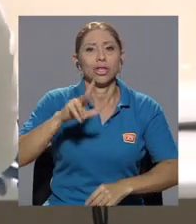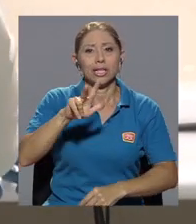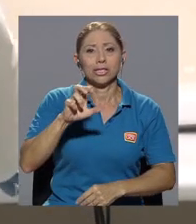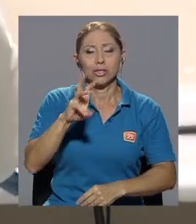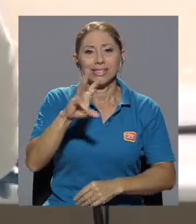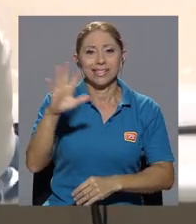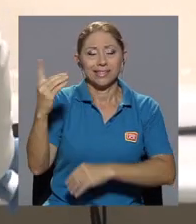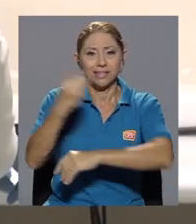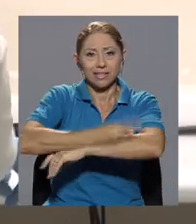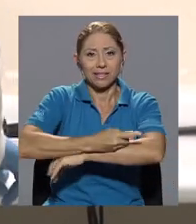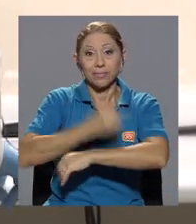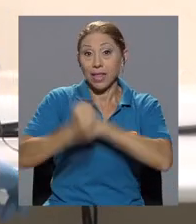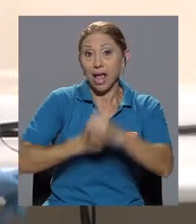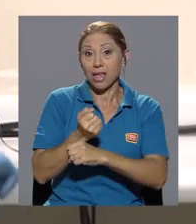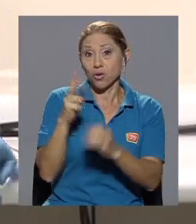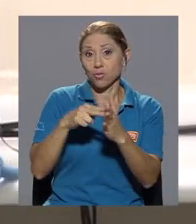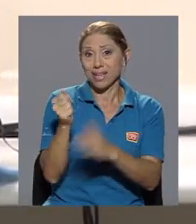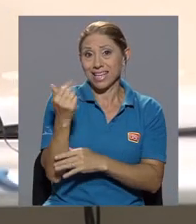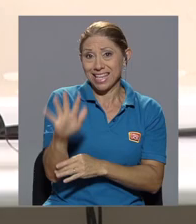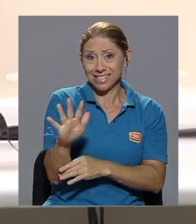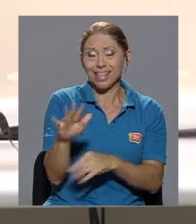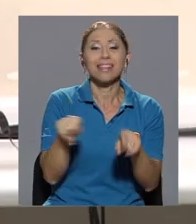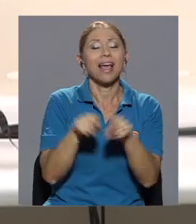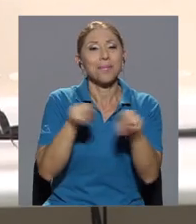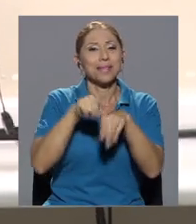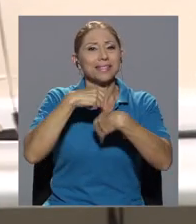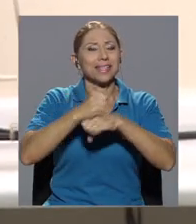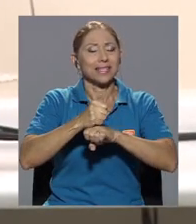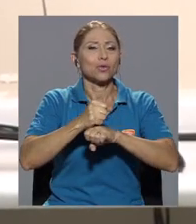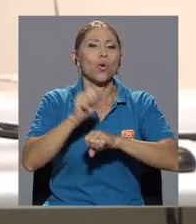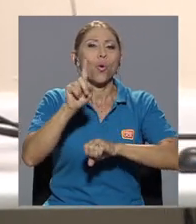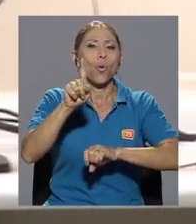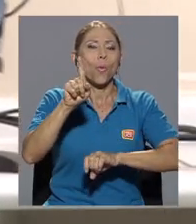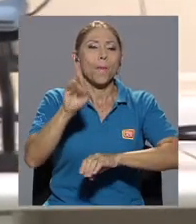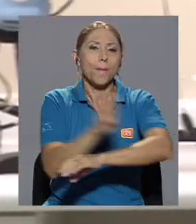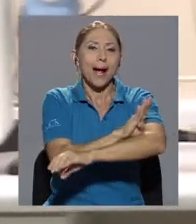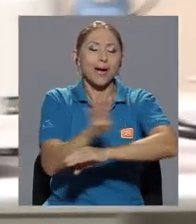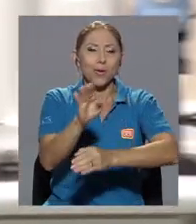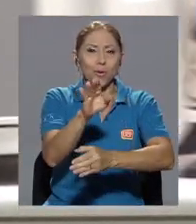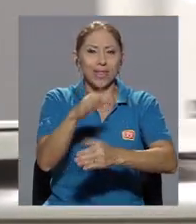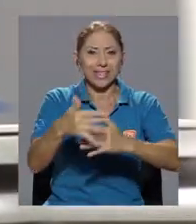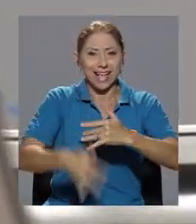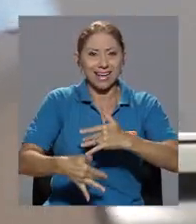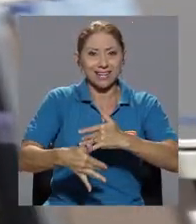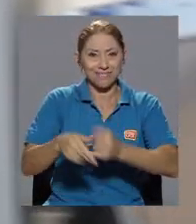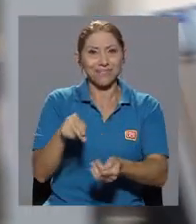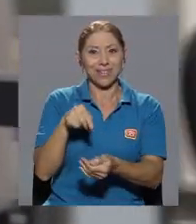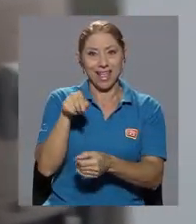2015, la universidad creó también un banco de sangre en este mismo hospital.